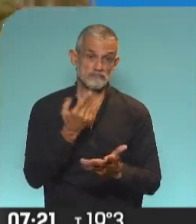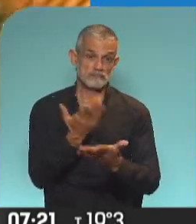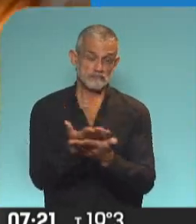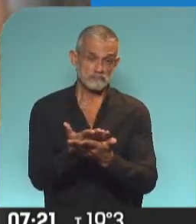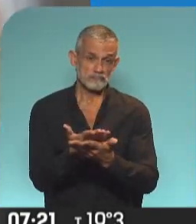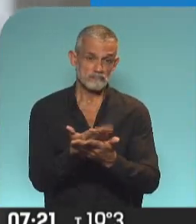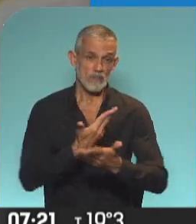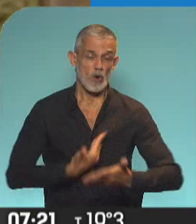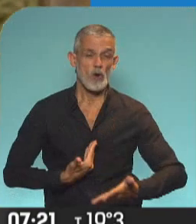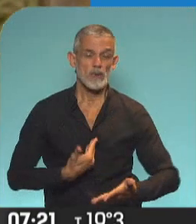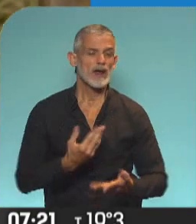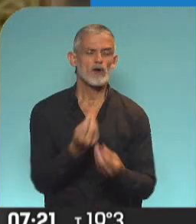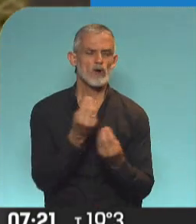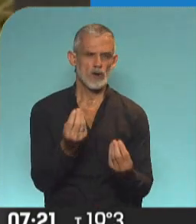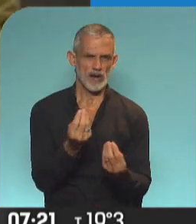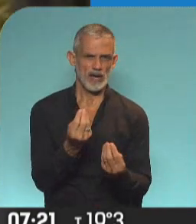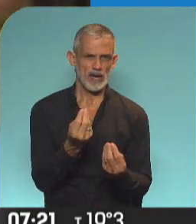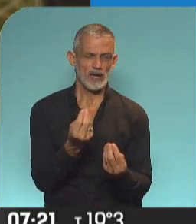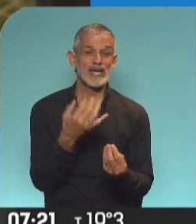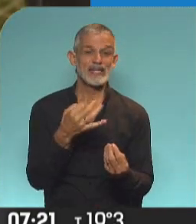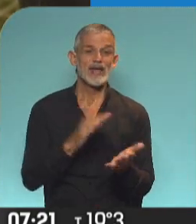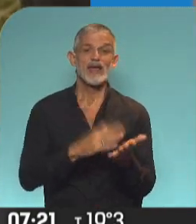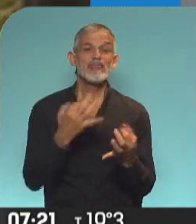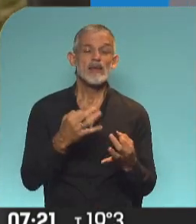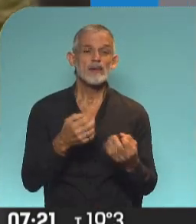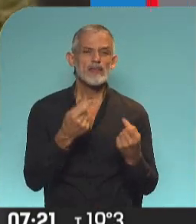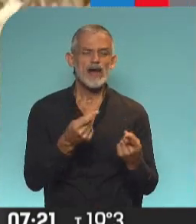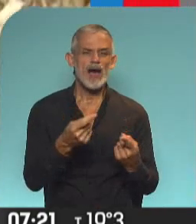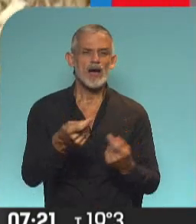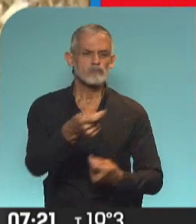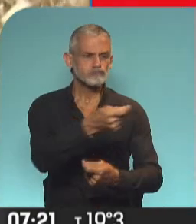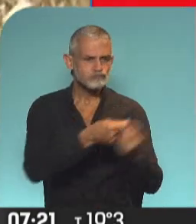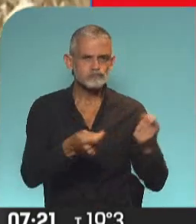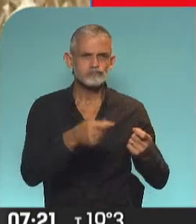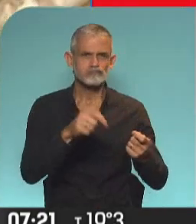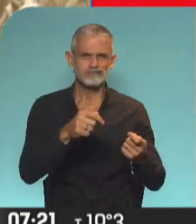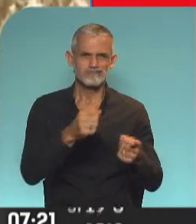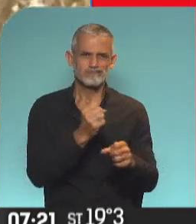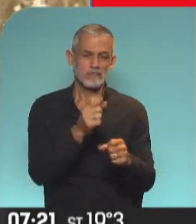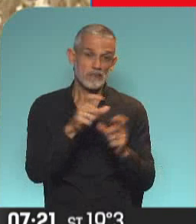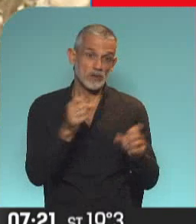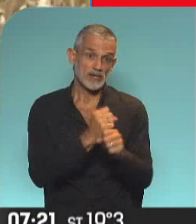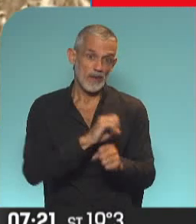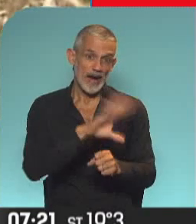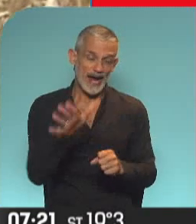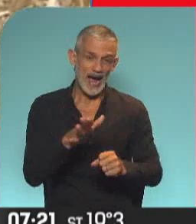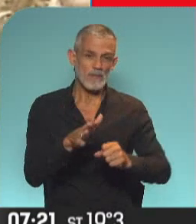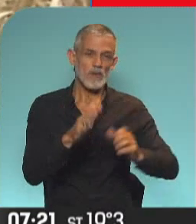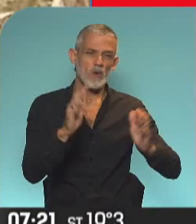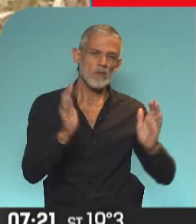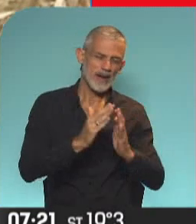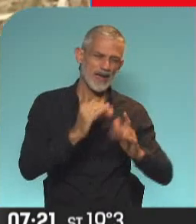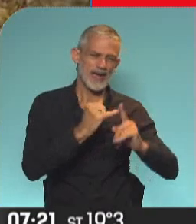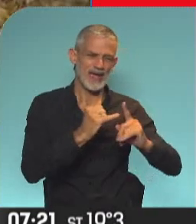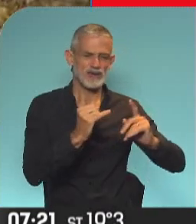gobierno fue que se garantice al sector agroindustrial, al sector de los medianos y pequeños